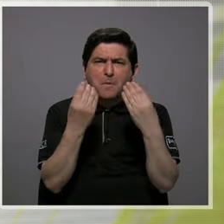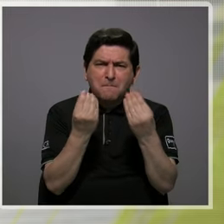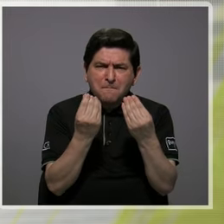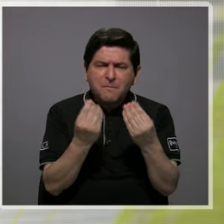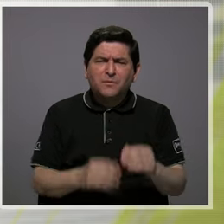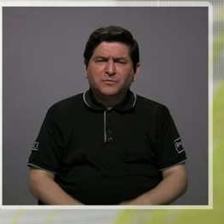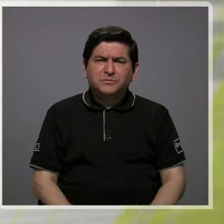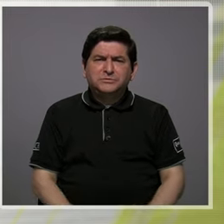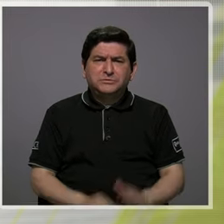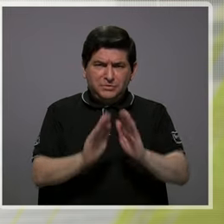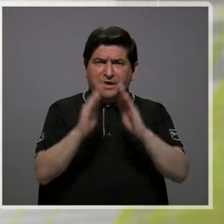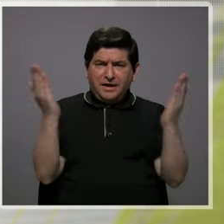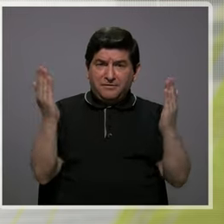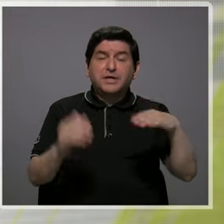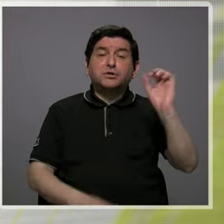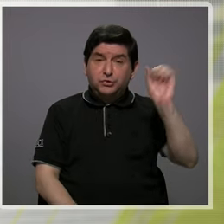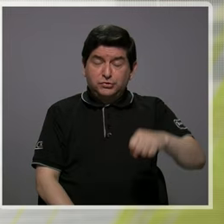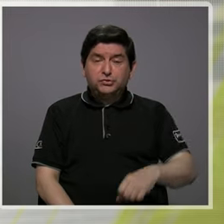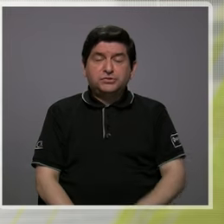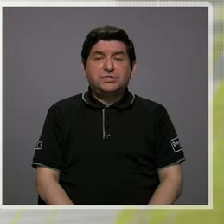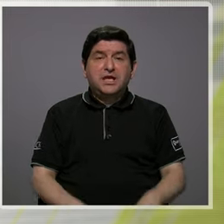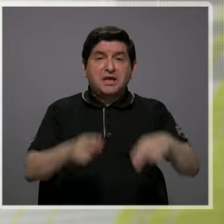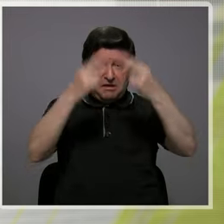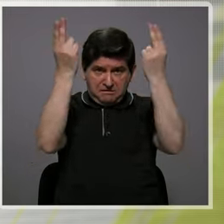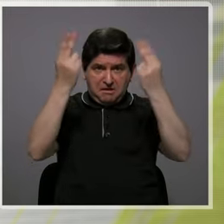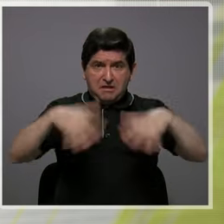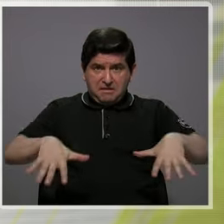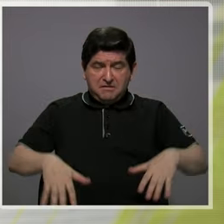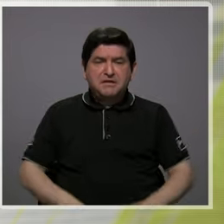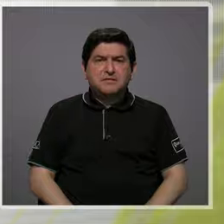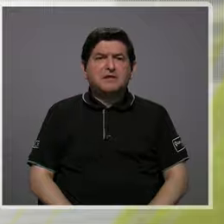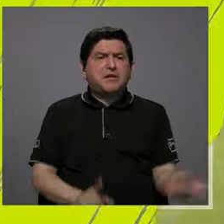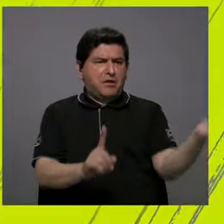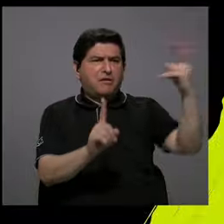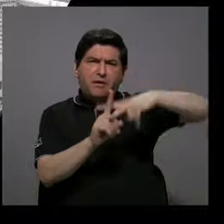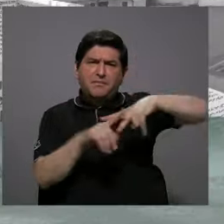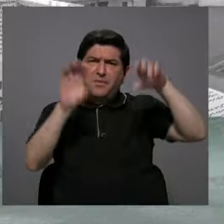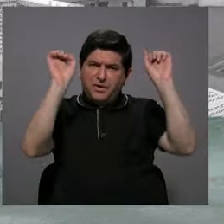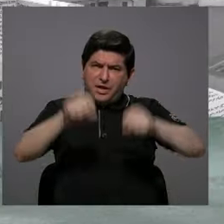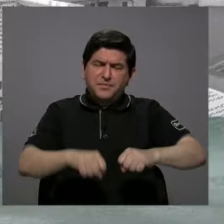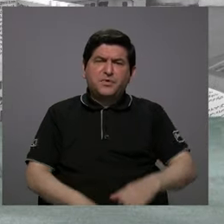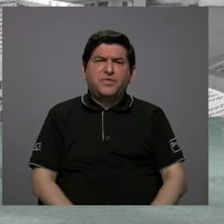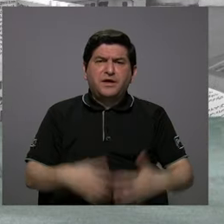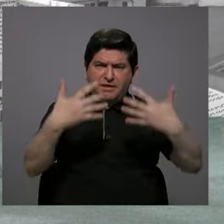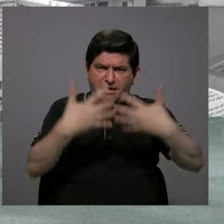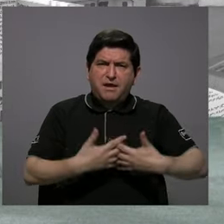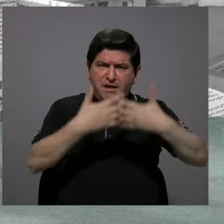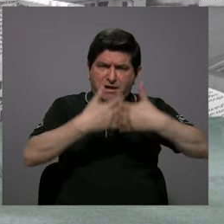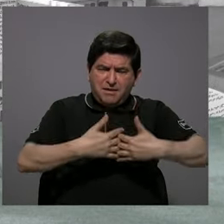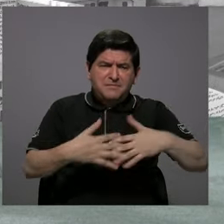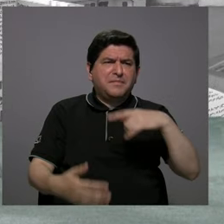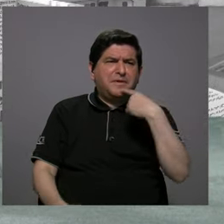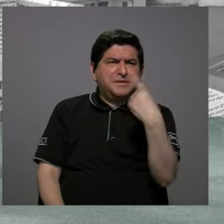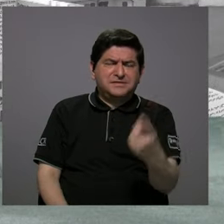fantásticas abiertas abiertas online que se pueden implementar hoy empresas nos habían dicho que algunas de estas